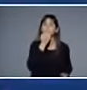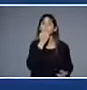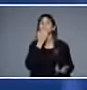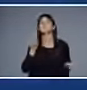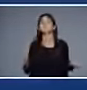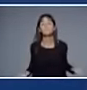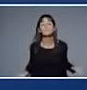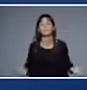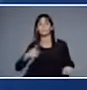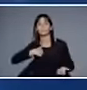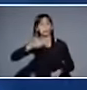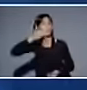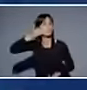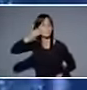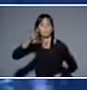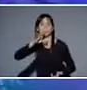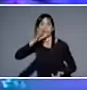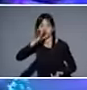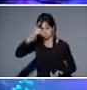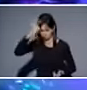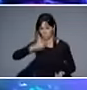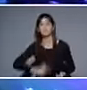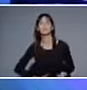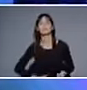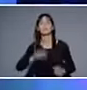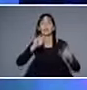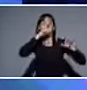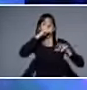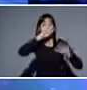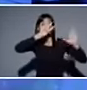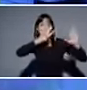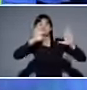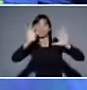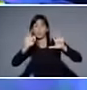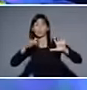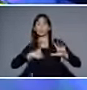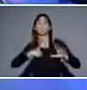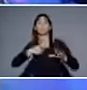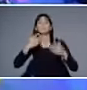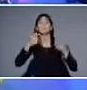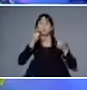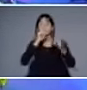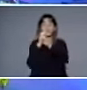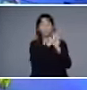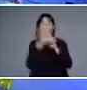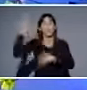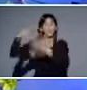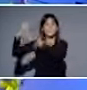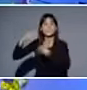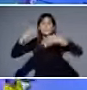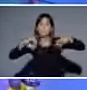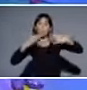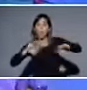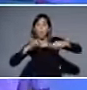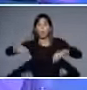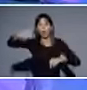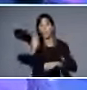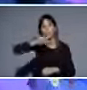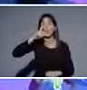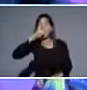reivindicar. Orgullosa estoy que los años 80 saliera sin guango. Que no le